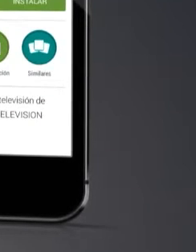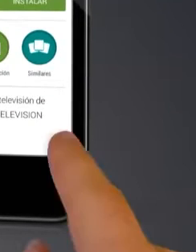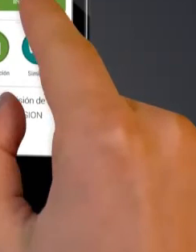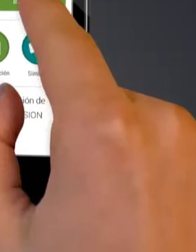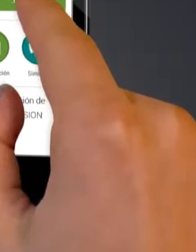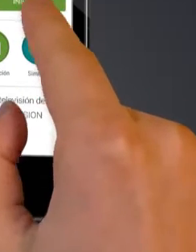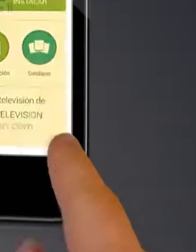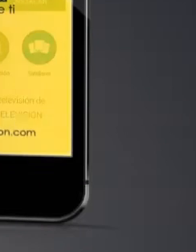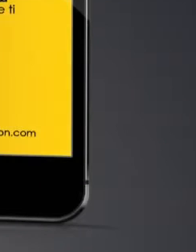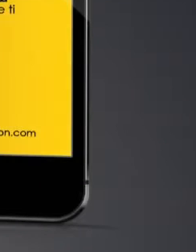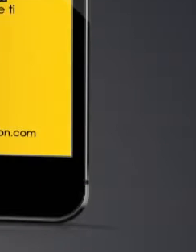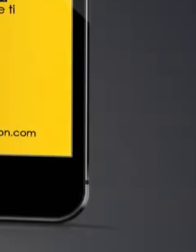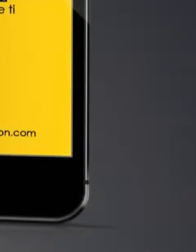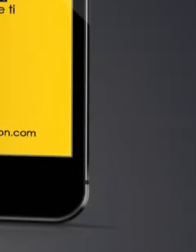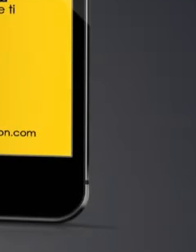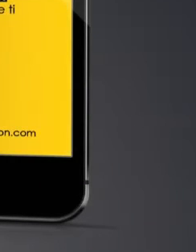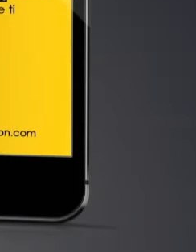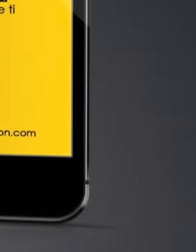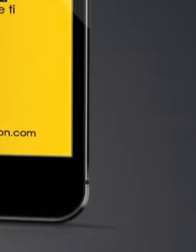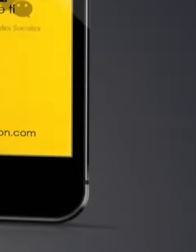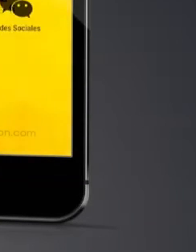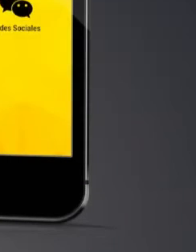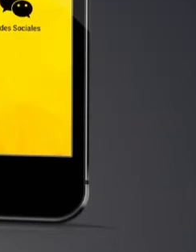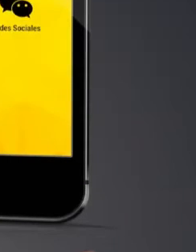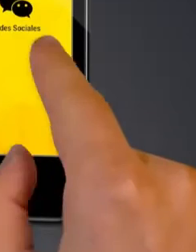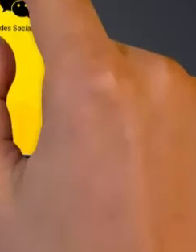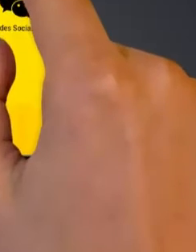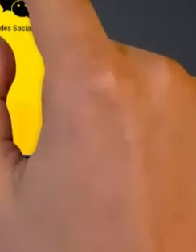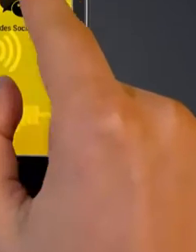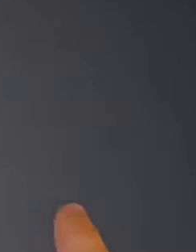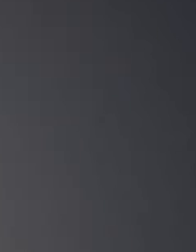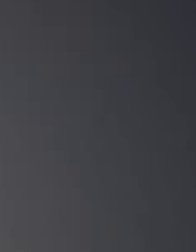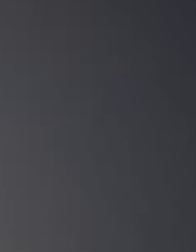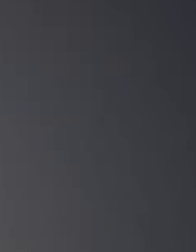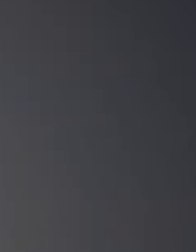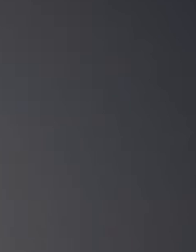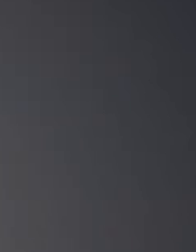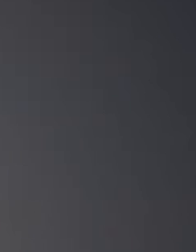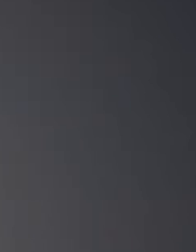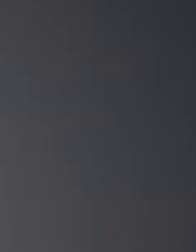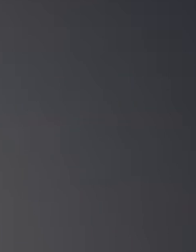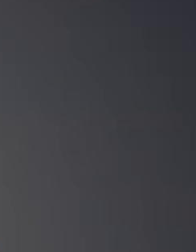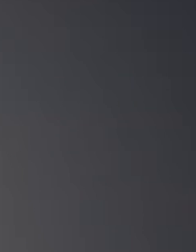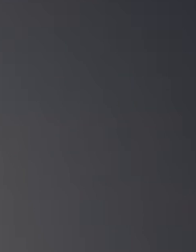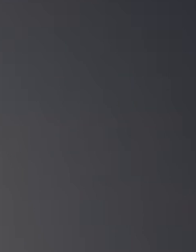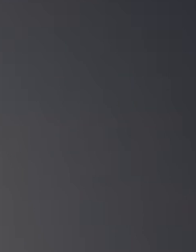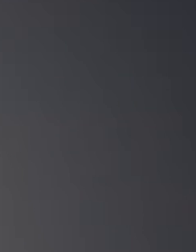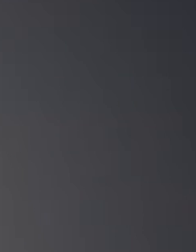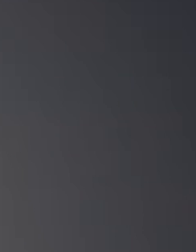Enlace TV. Disponible en Android y iOS. Toca en Enlace Radio y listo. ¡Listo!